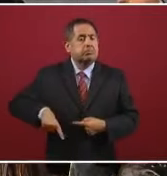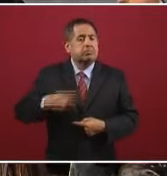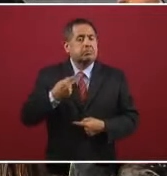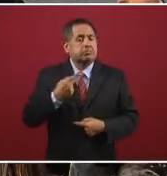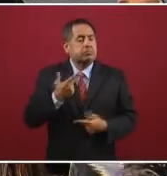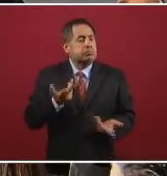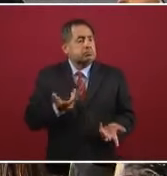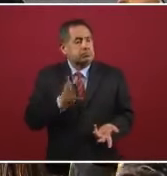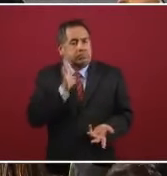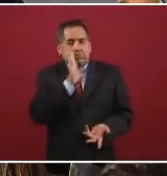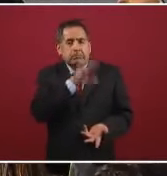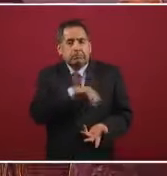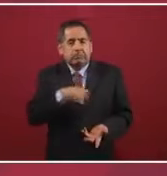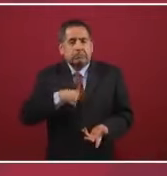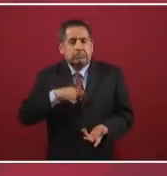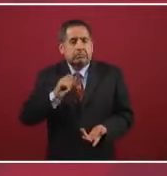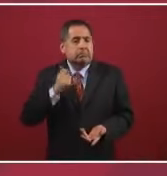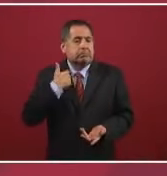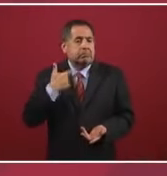mismo gobierno.